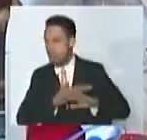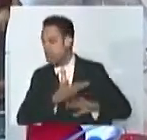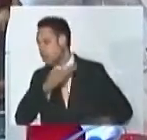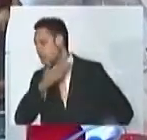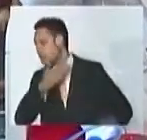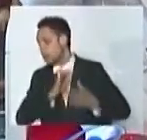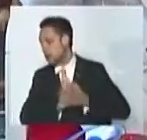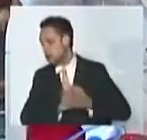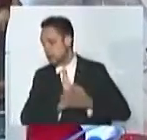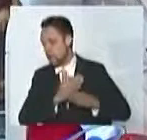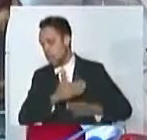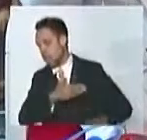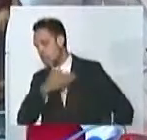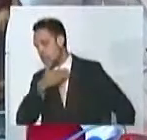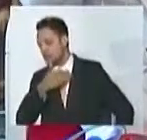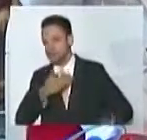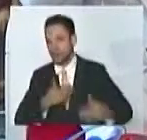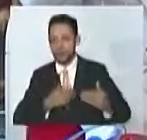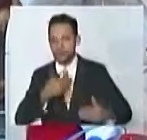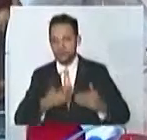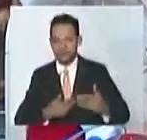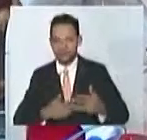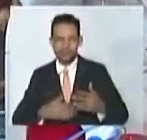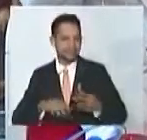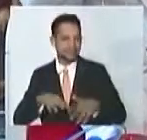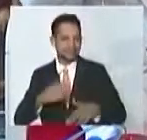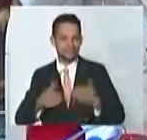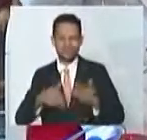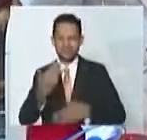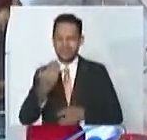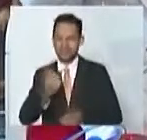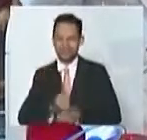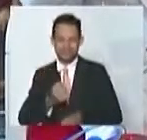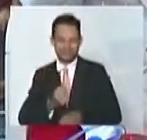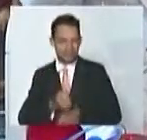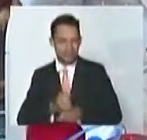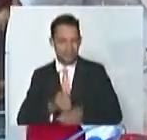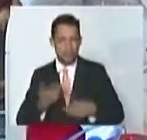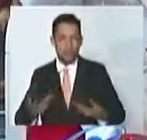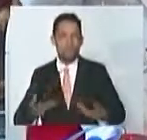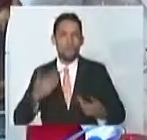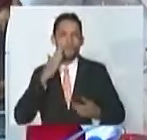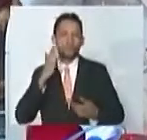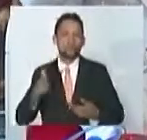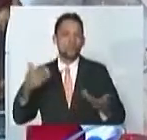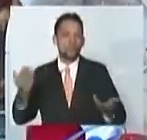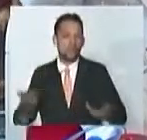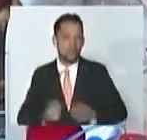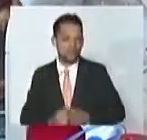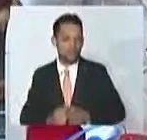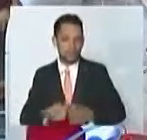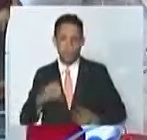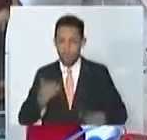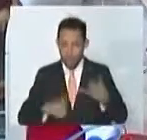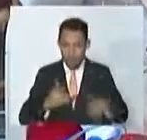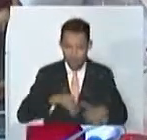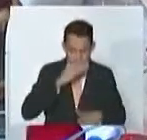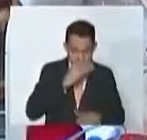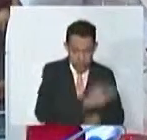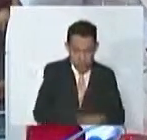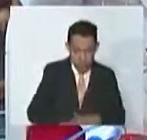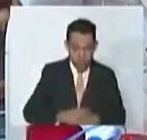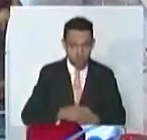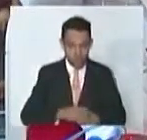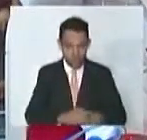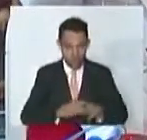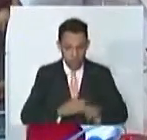amigos. Entonces empieza también un desarrollo y un limitante emocional. ¿Qué pasa? El niño no juega con los otros, el